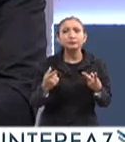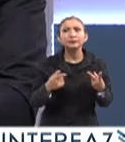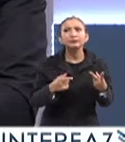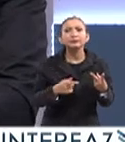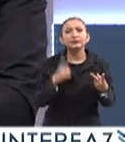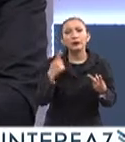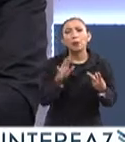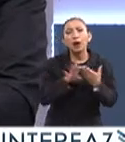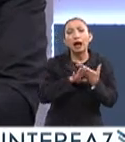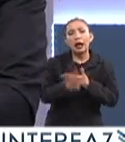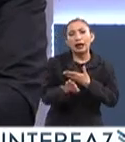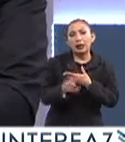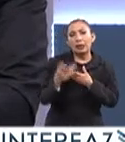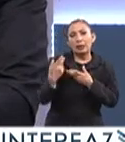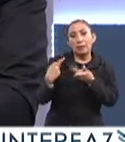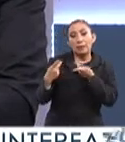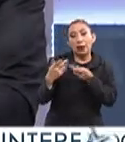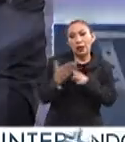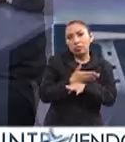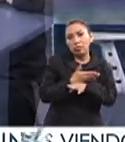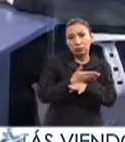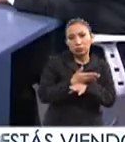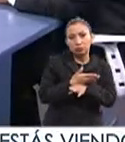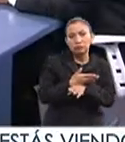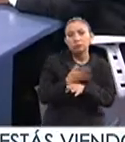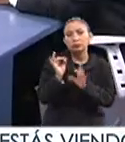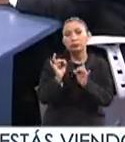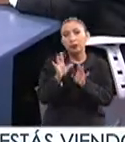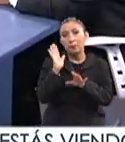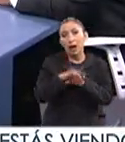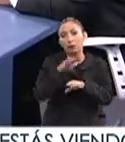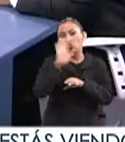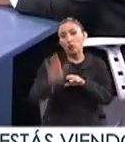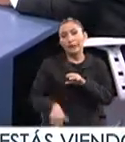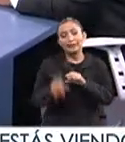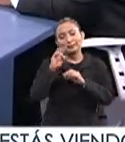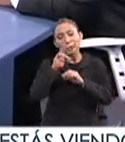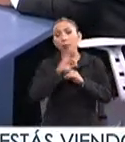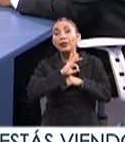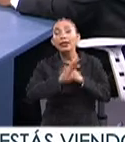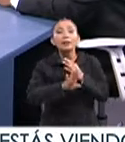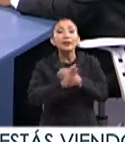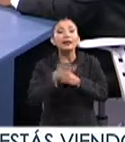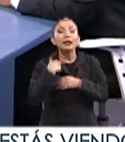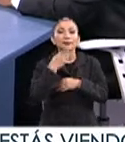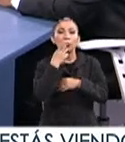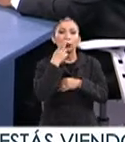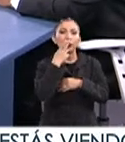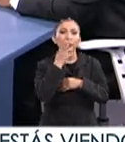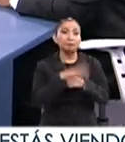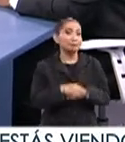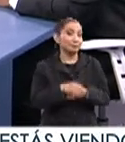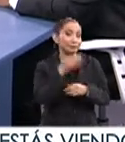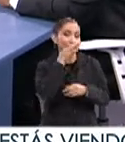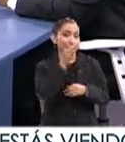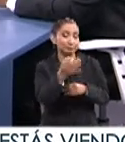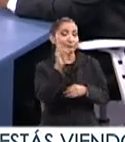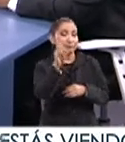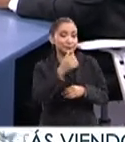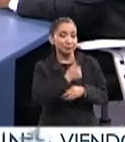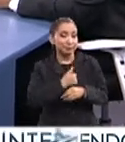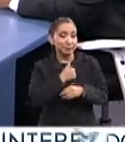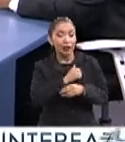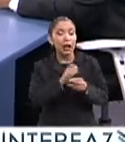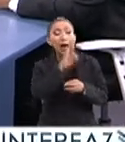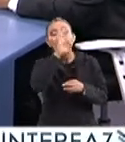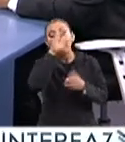factor prevenible que causa más muertes y que se puede prevenir es el tabaquismo, ¿vale? Desafortunadamente